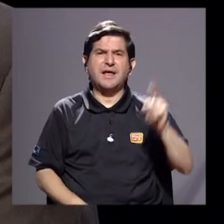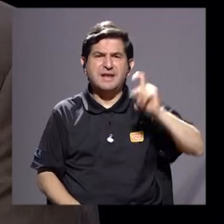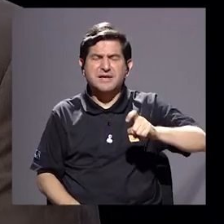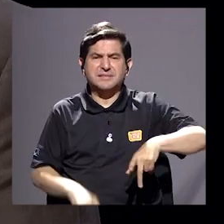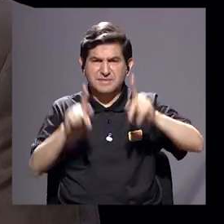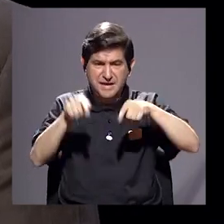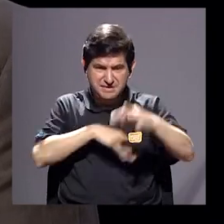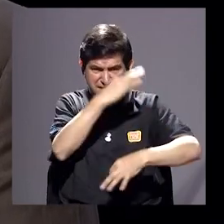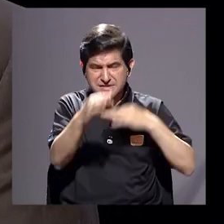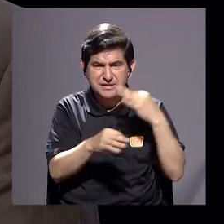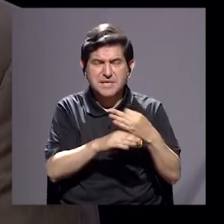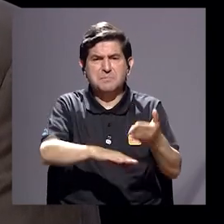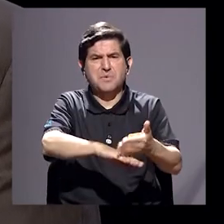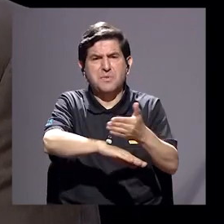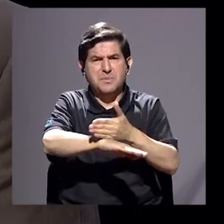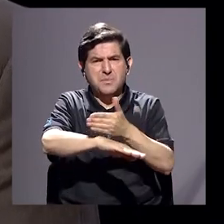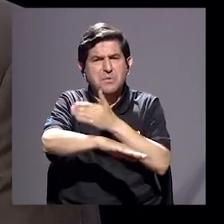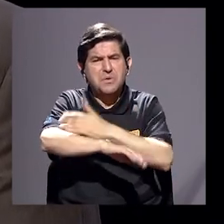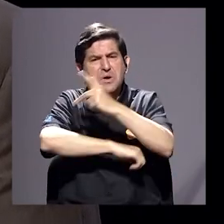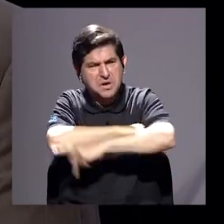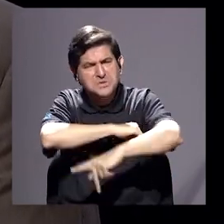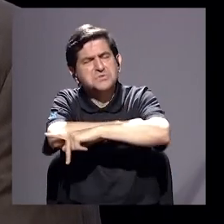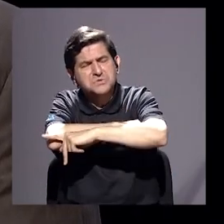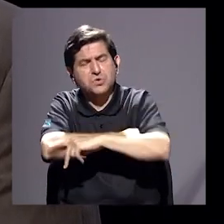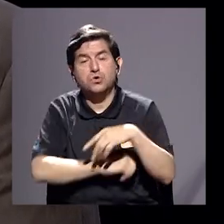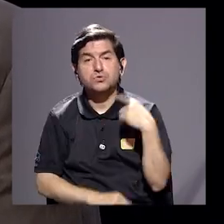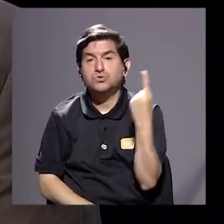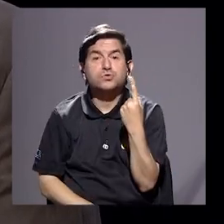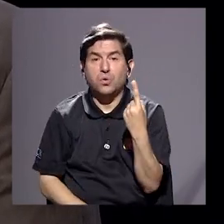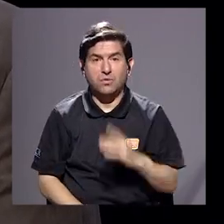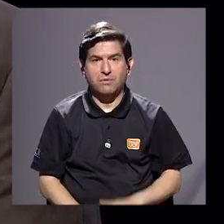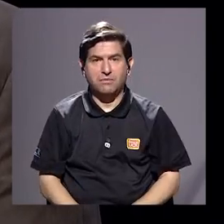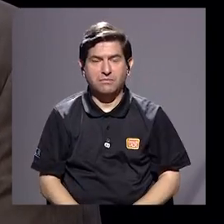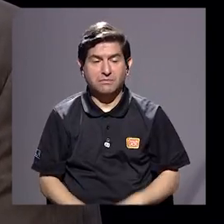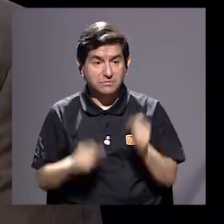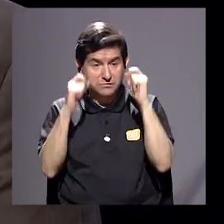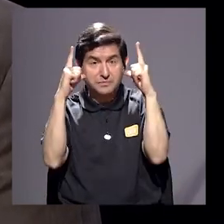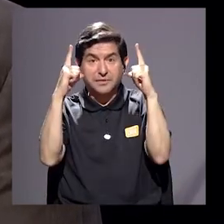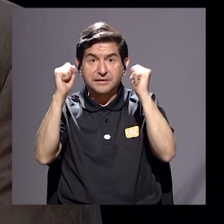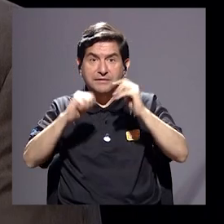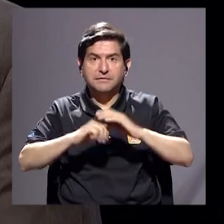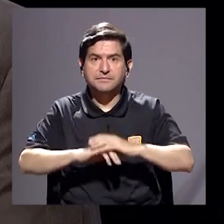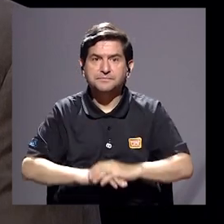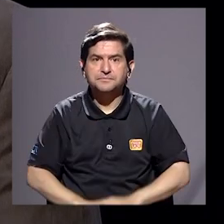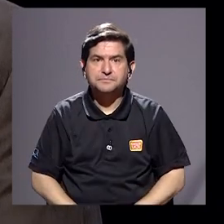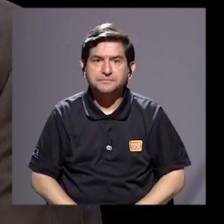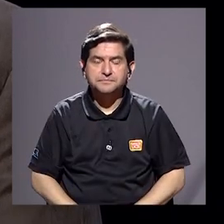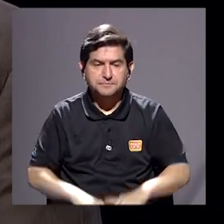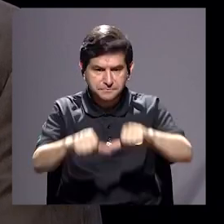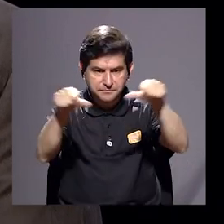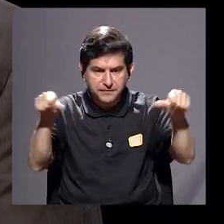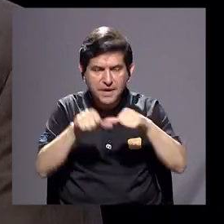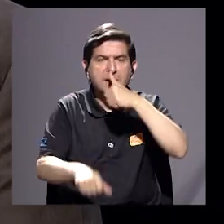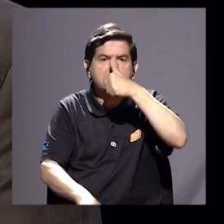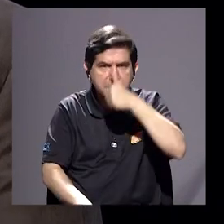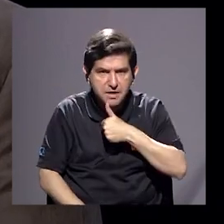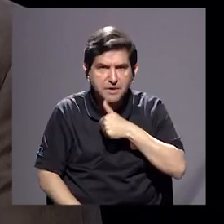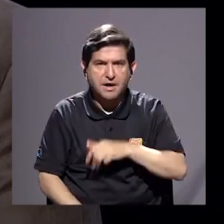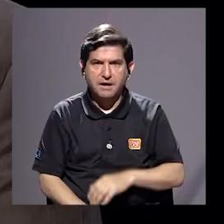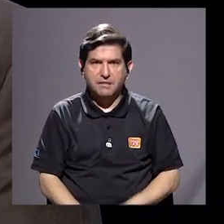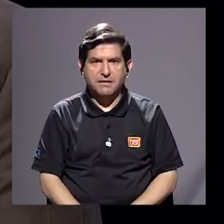una figura así y el país va avanzando el país avanza solo es impresionante el sector privado